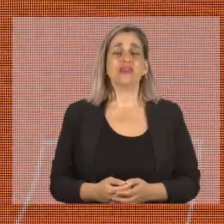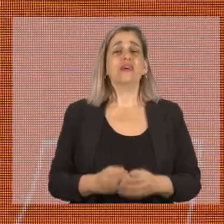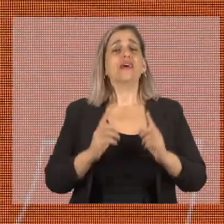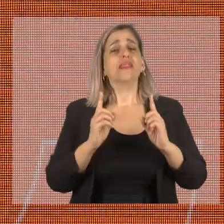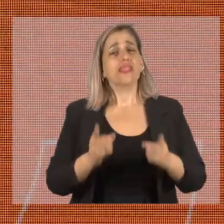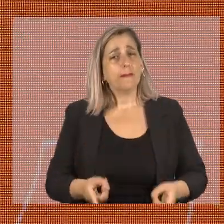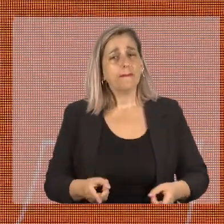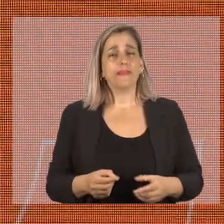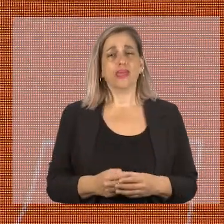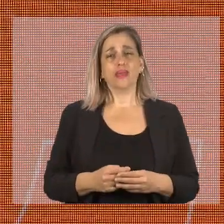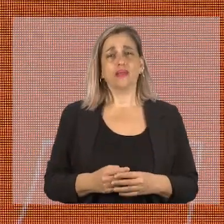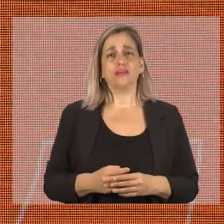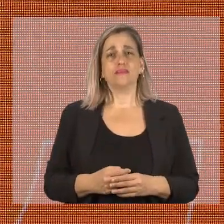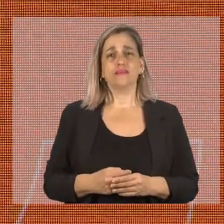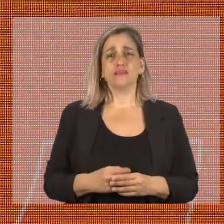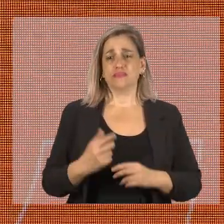Además,